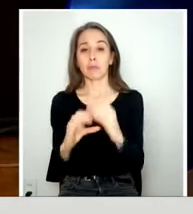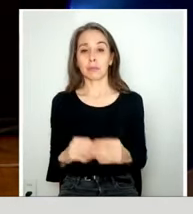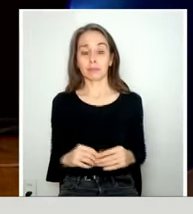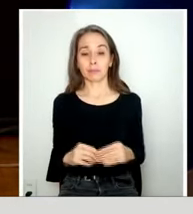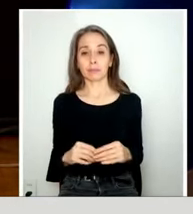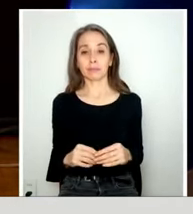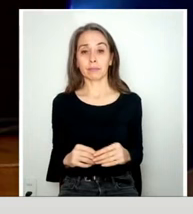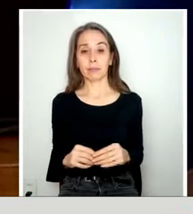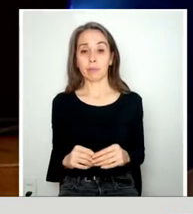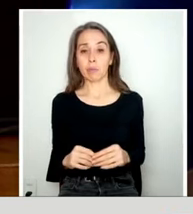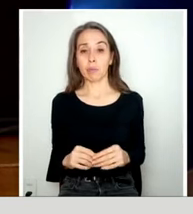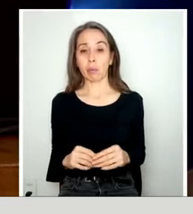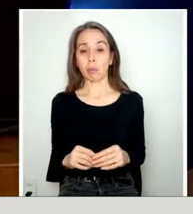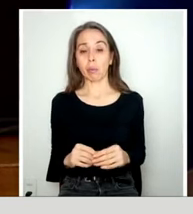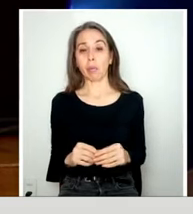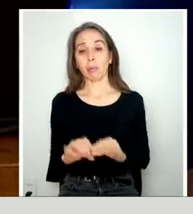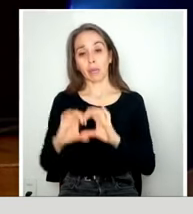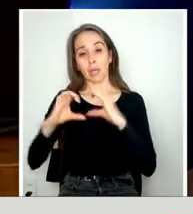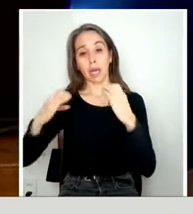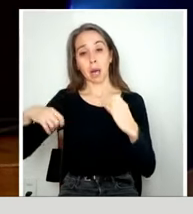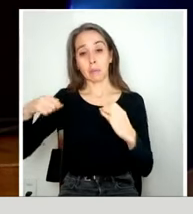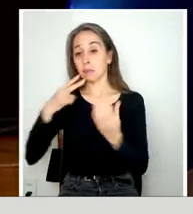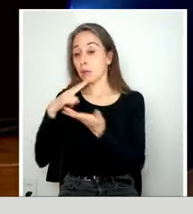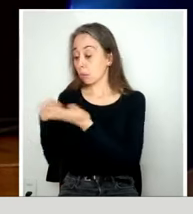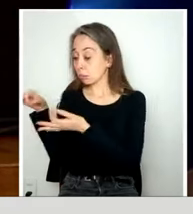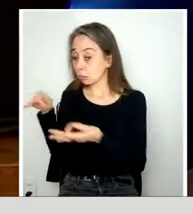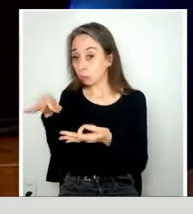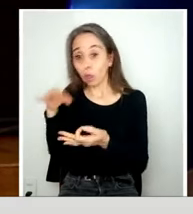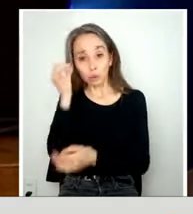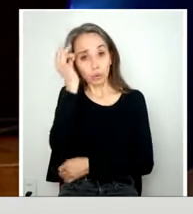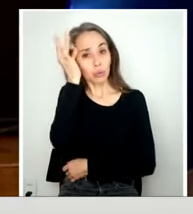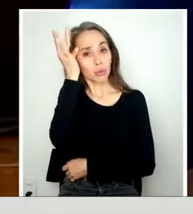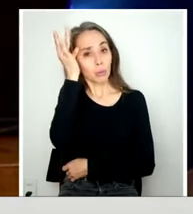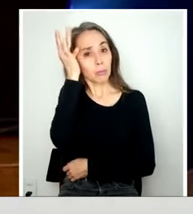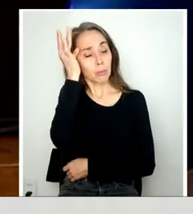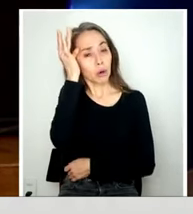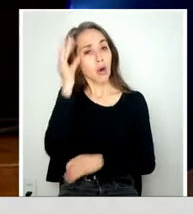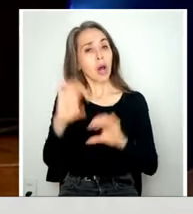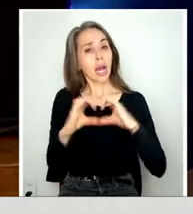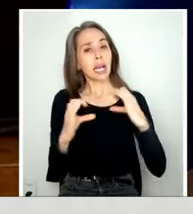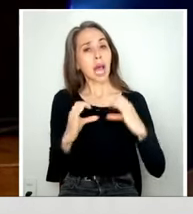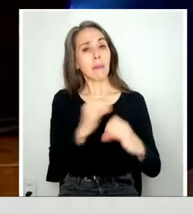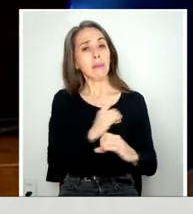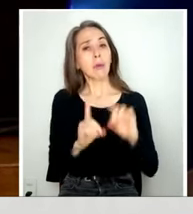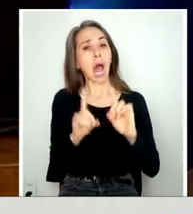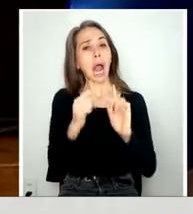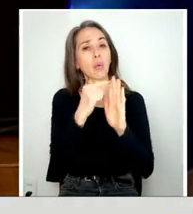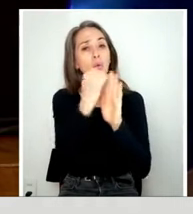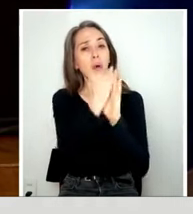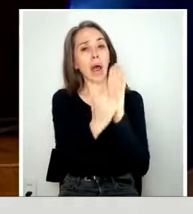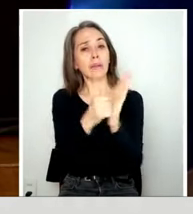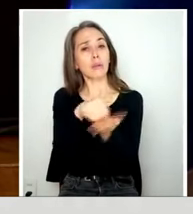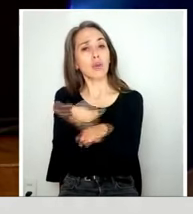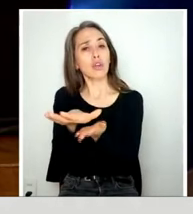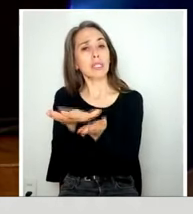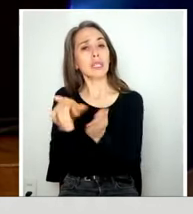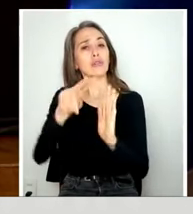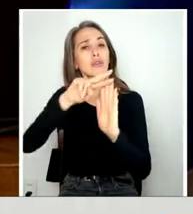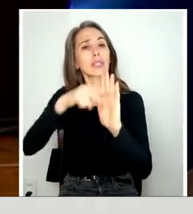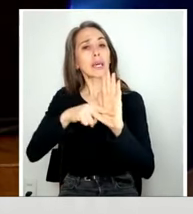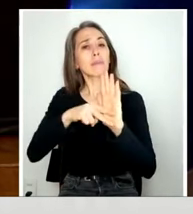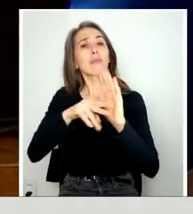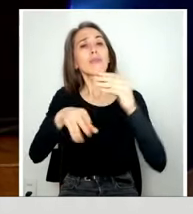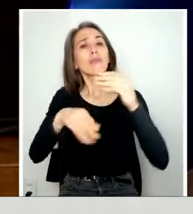los pisos del senado por el cual comunica que ha tomado conocimiento el rechazo parcial de la cámara de diputados a las enmiendas propuestas al proyecto